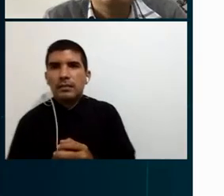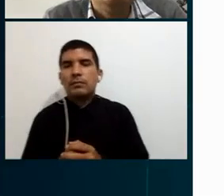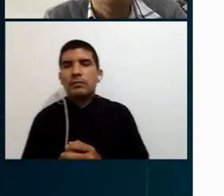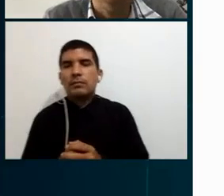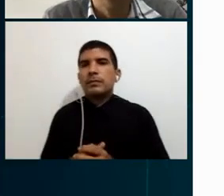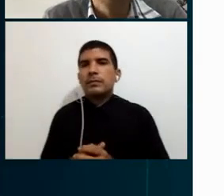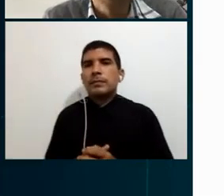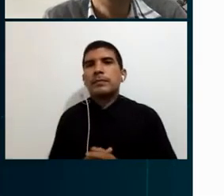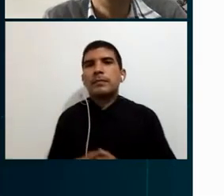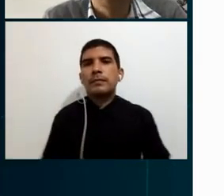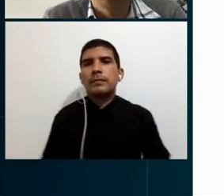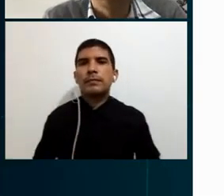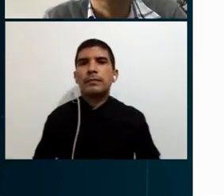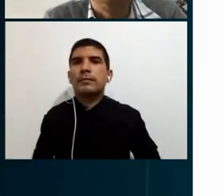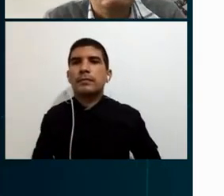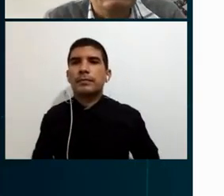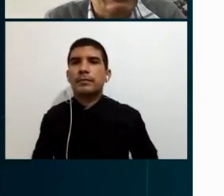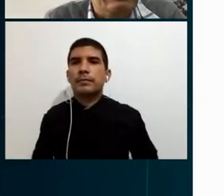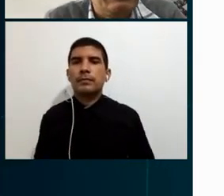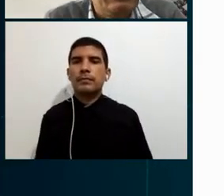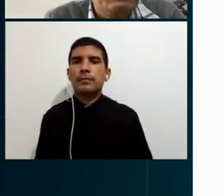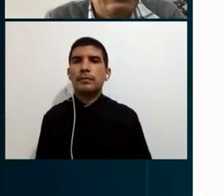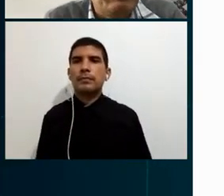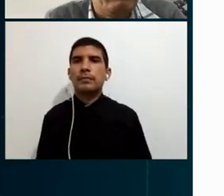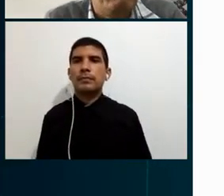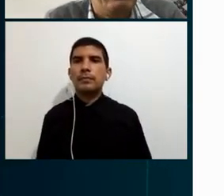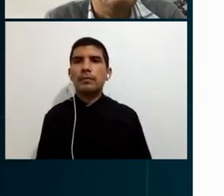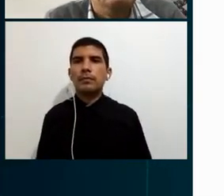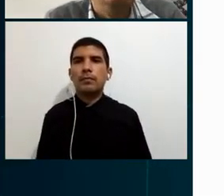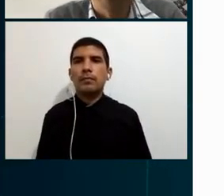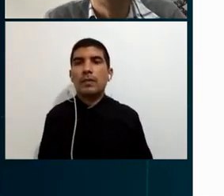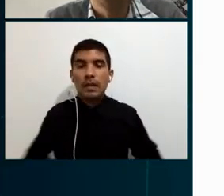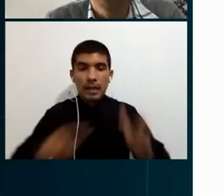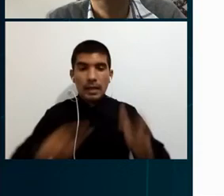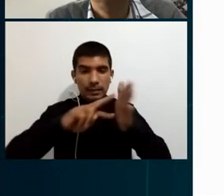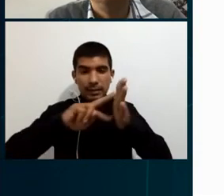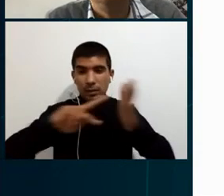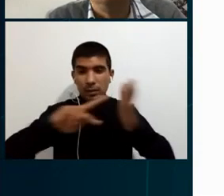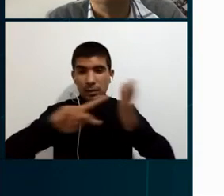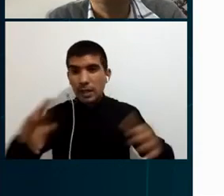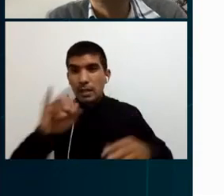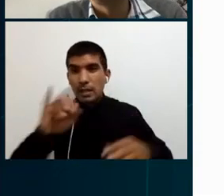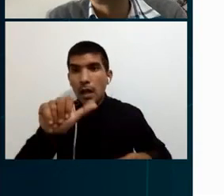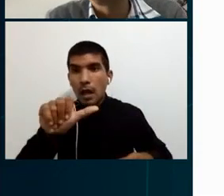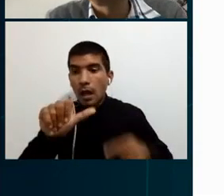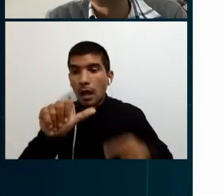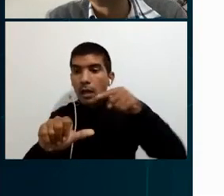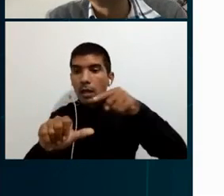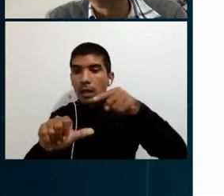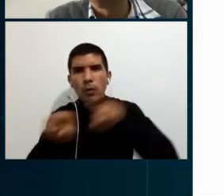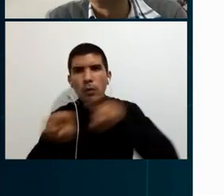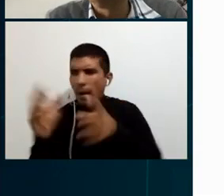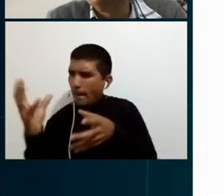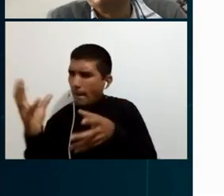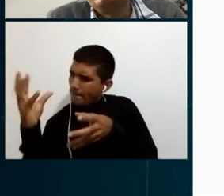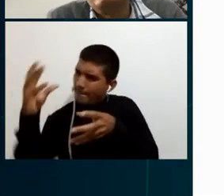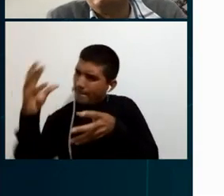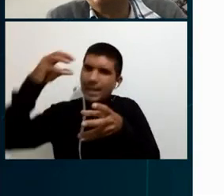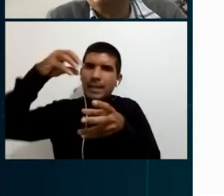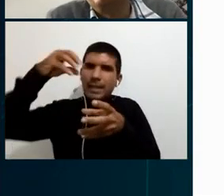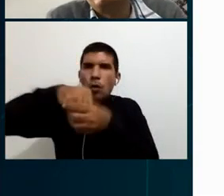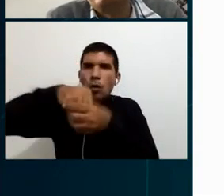ceros, vacíos, nulos. Esta inteligencia artificial me facilita no correr procesos